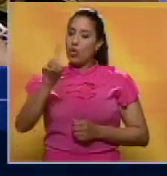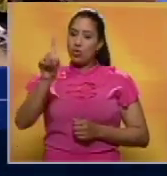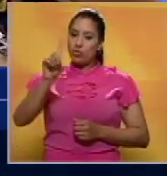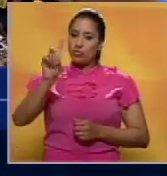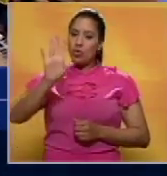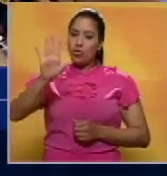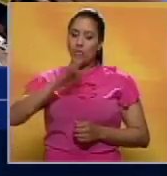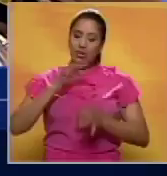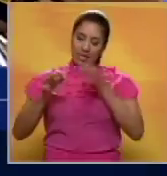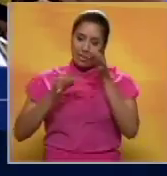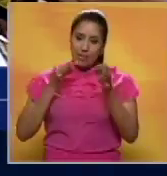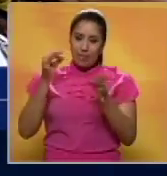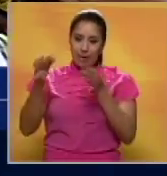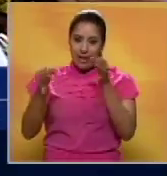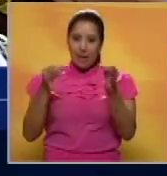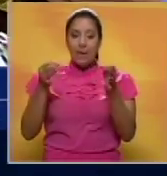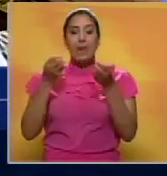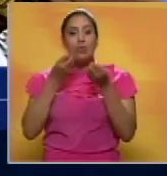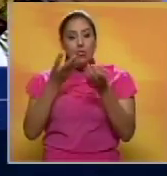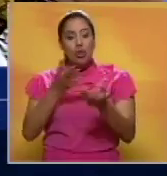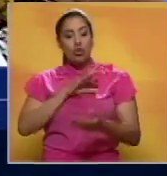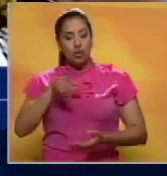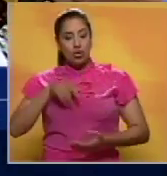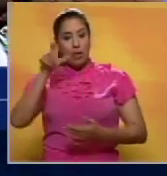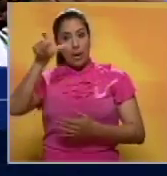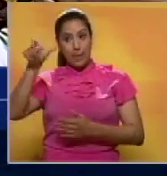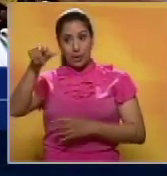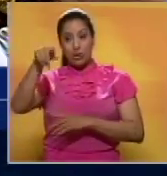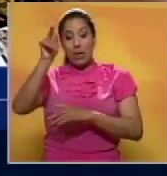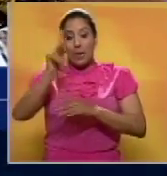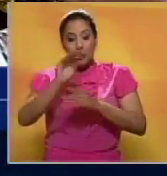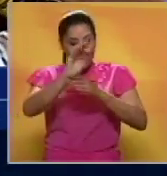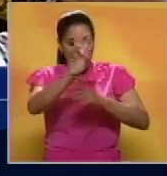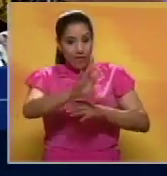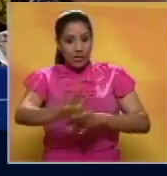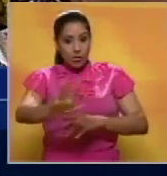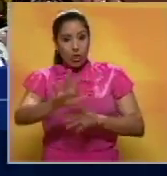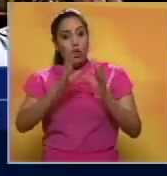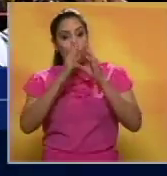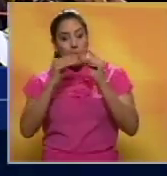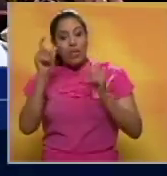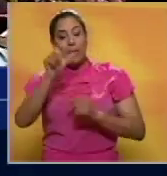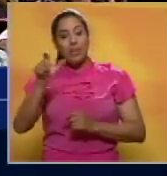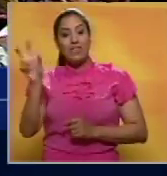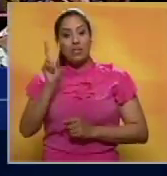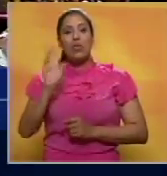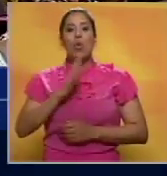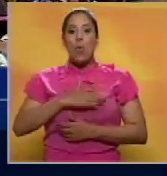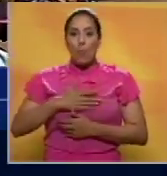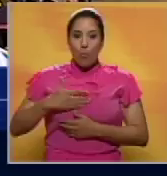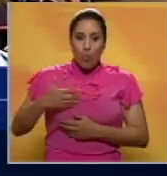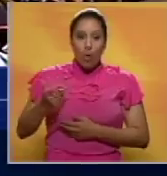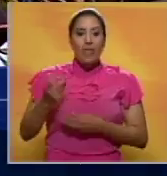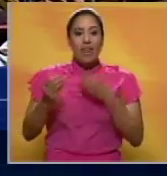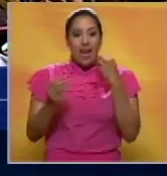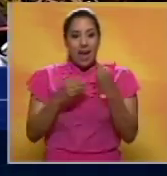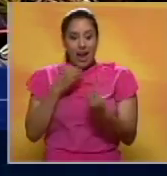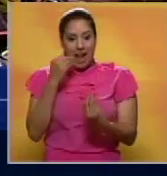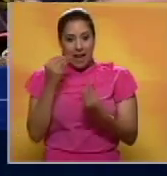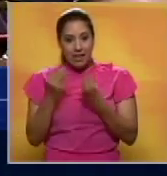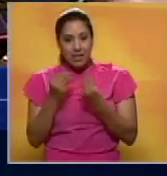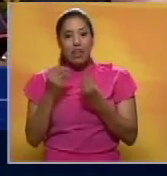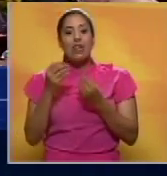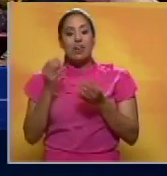No, le hemos expresado que ellos, como pastores de todos los venezolanos y de todas las venezolanas, podamos